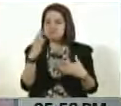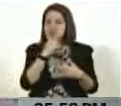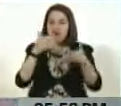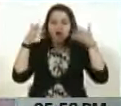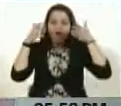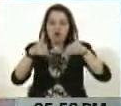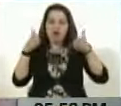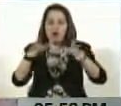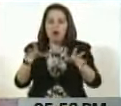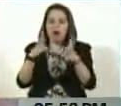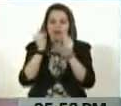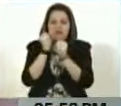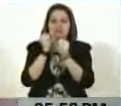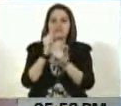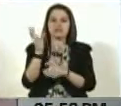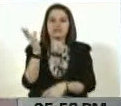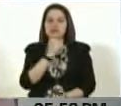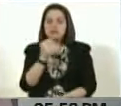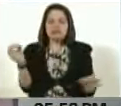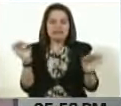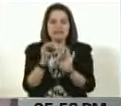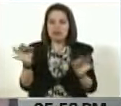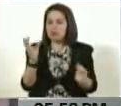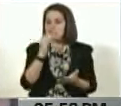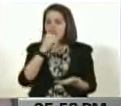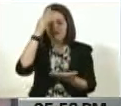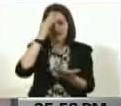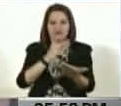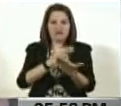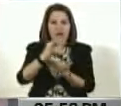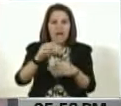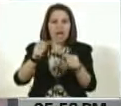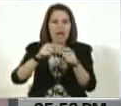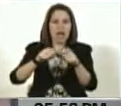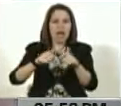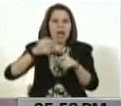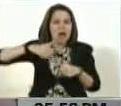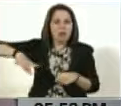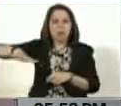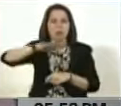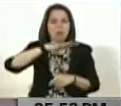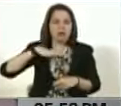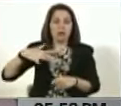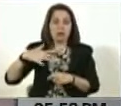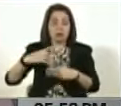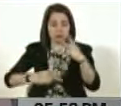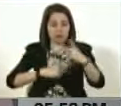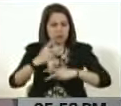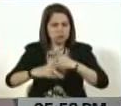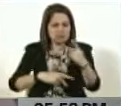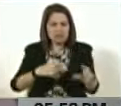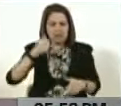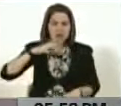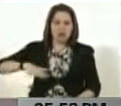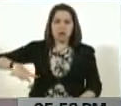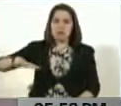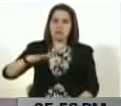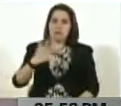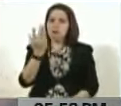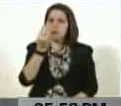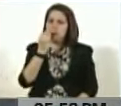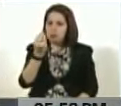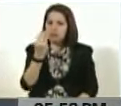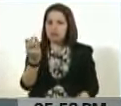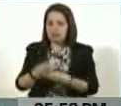en la organización popular, ellos nunca le han dado fe al pueblo, el pueblo organizado, el pueblo produciendo su